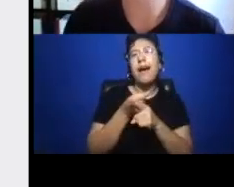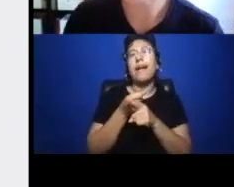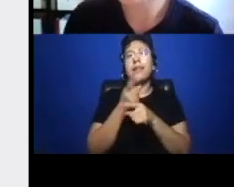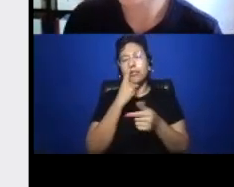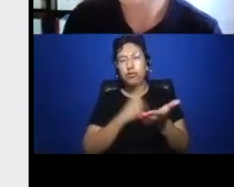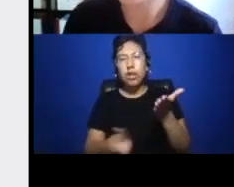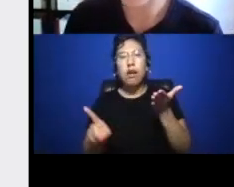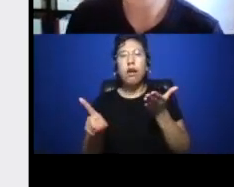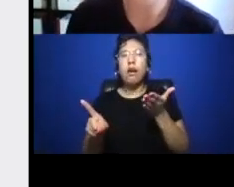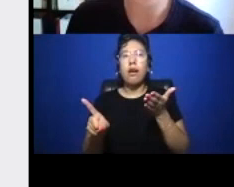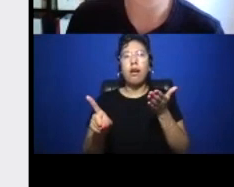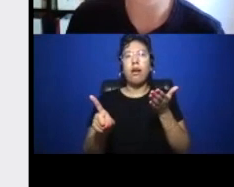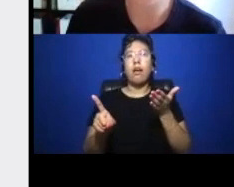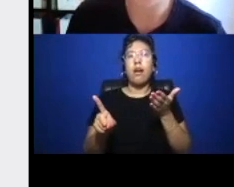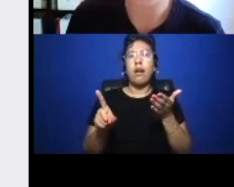impacto,